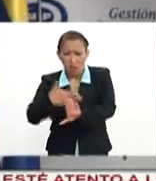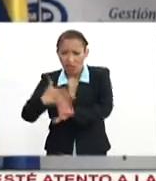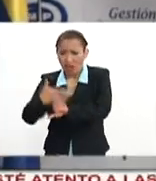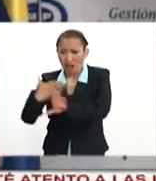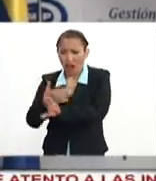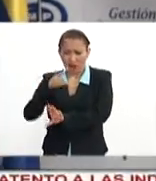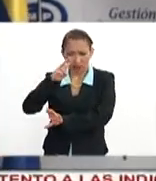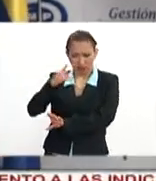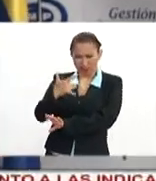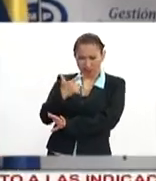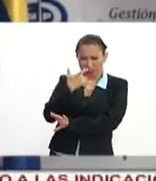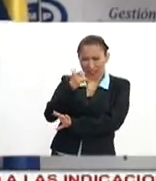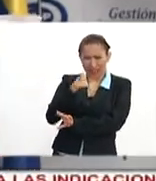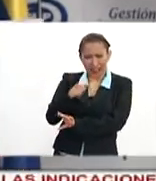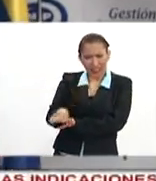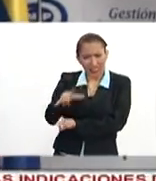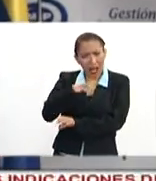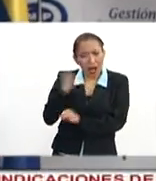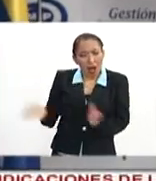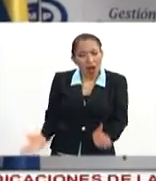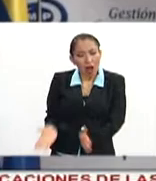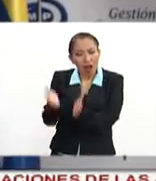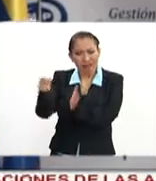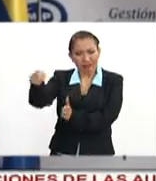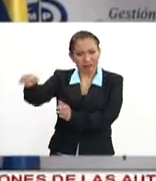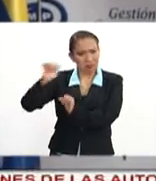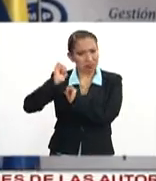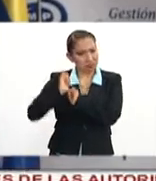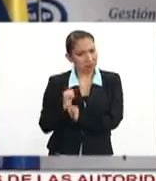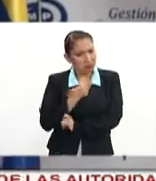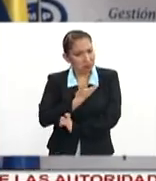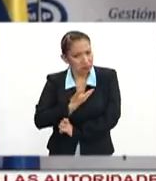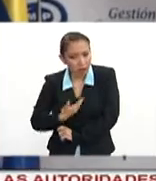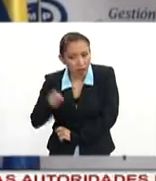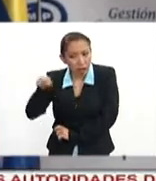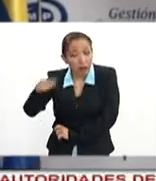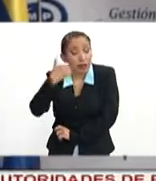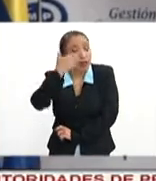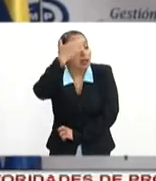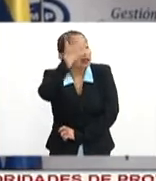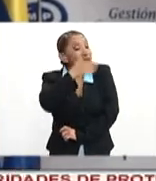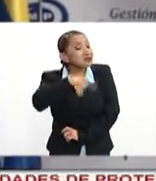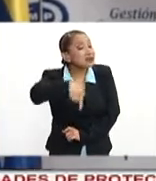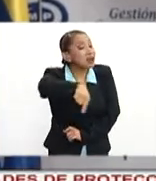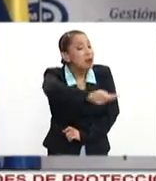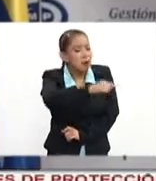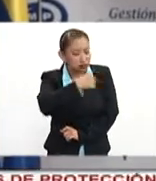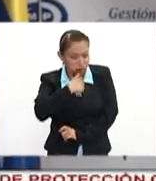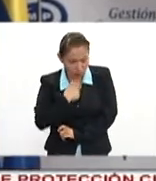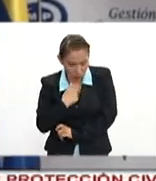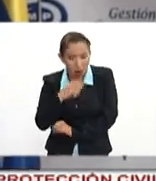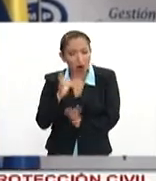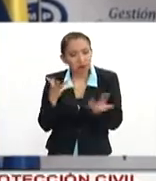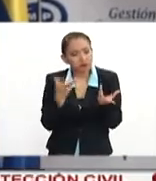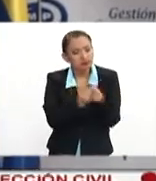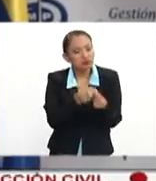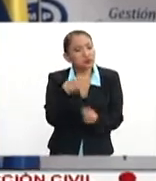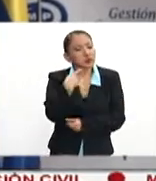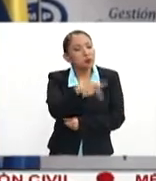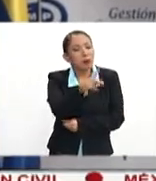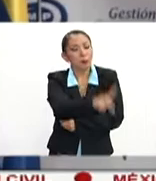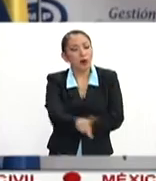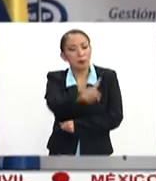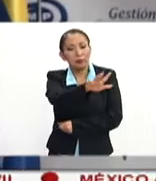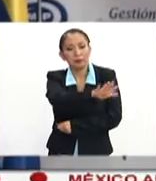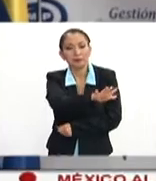las irregularidades que se impulsan desde el poder político, quiero que sepan que estoy restiada con ustedes, pueblo